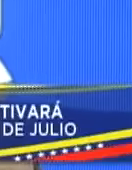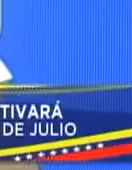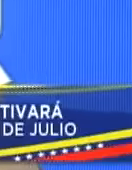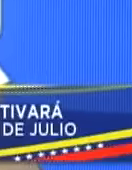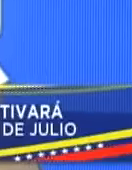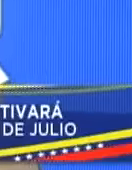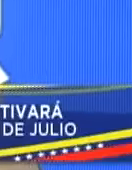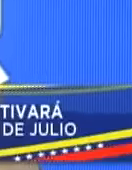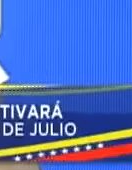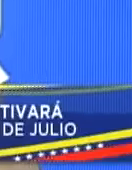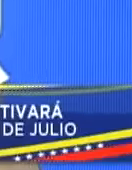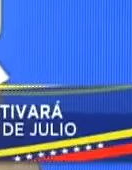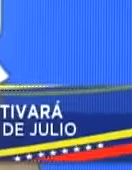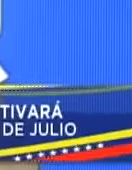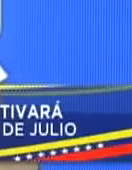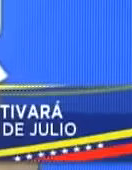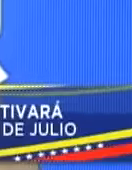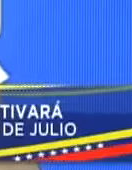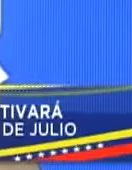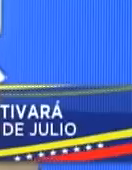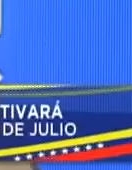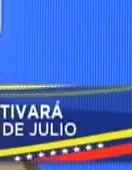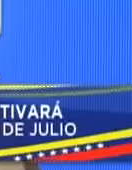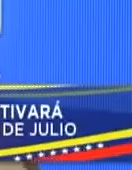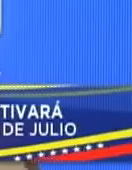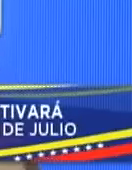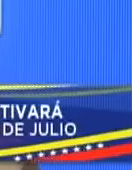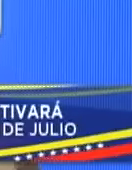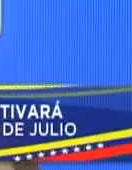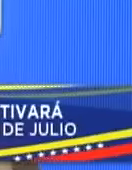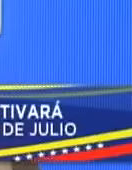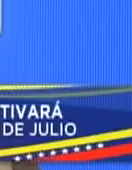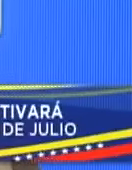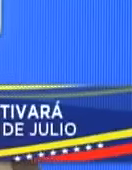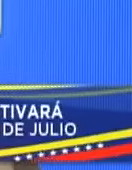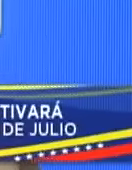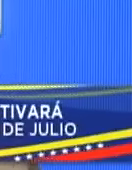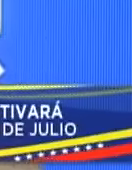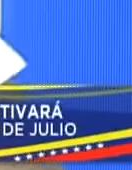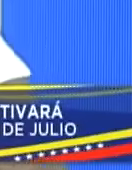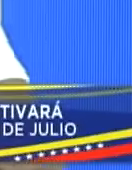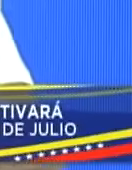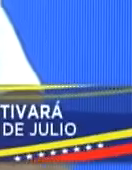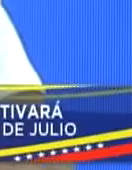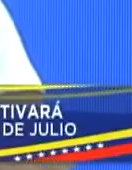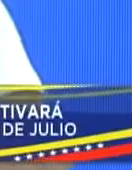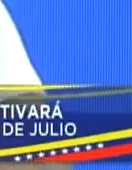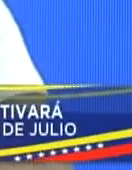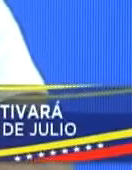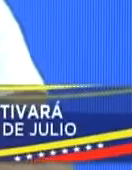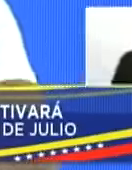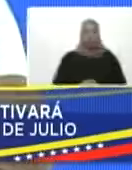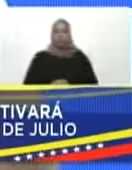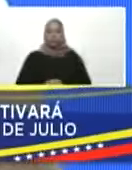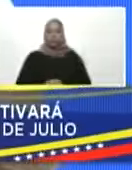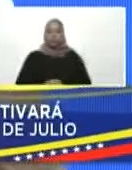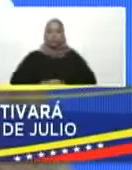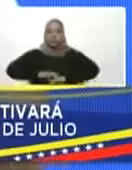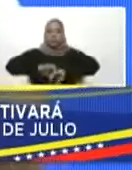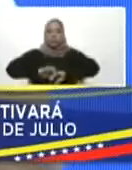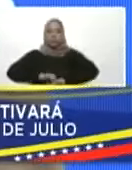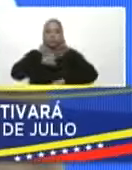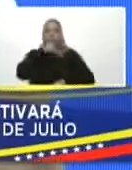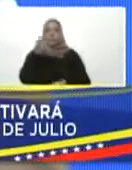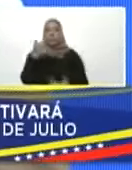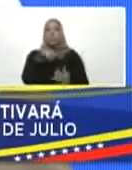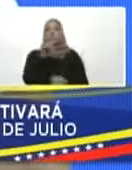Decimos que cada vez que hay elección en Venezuela, hay nerviosismo en los Estados Unidos. porque lo que está a prueba nuevamente es el modelo